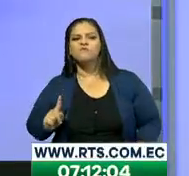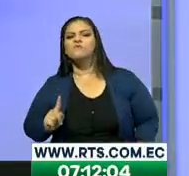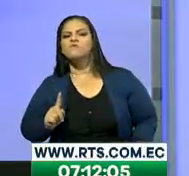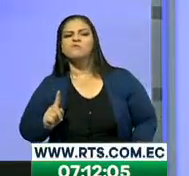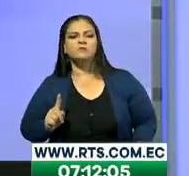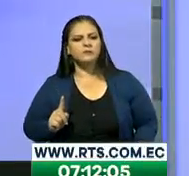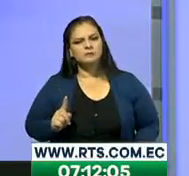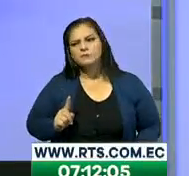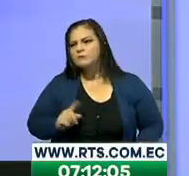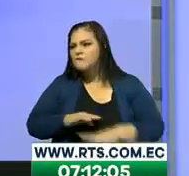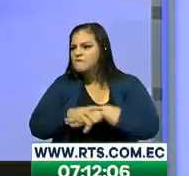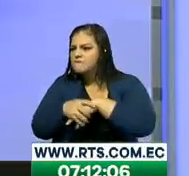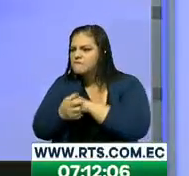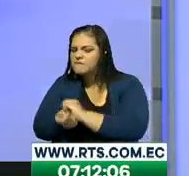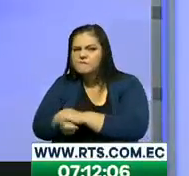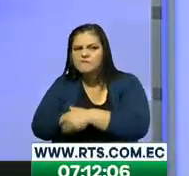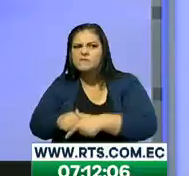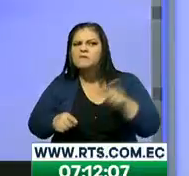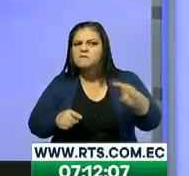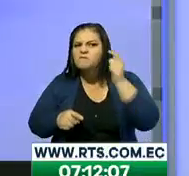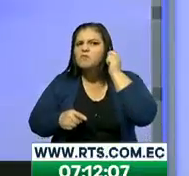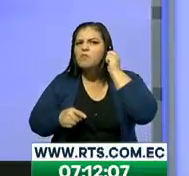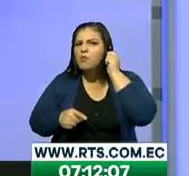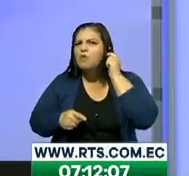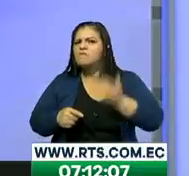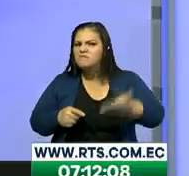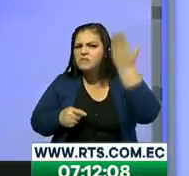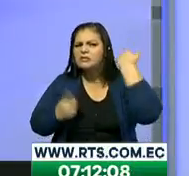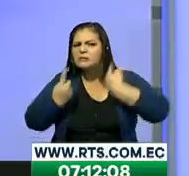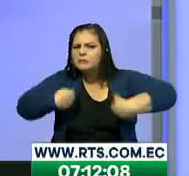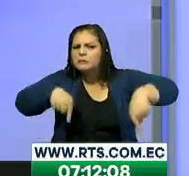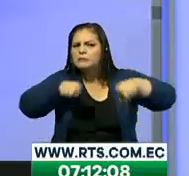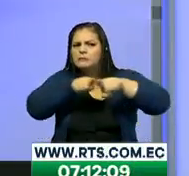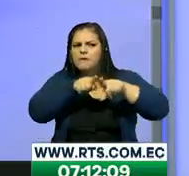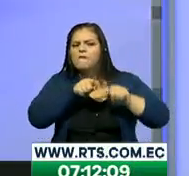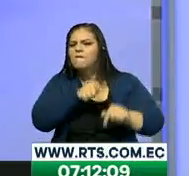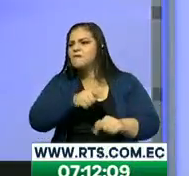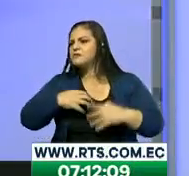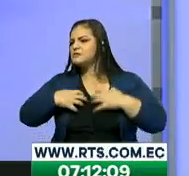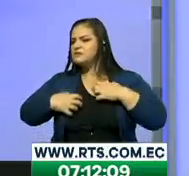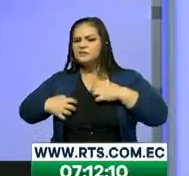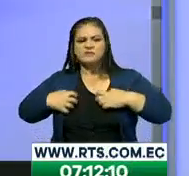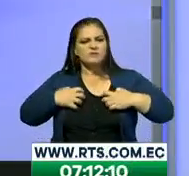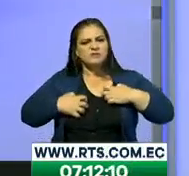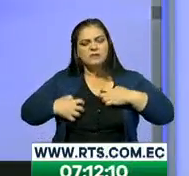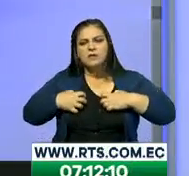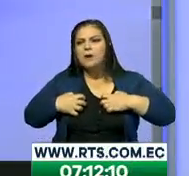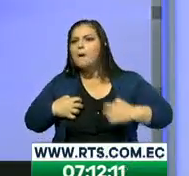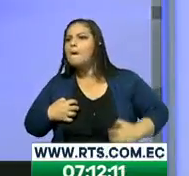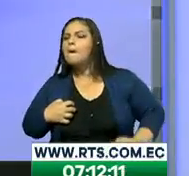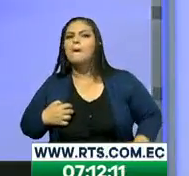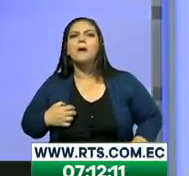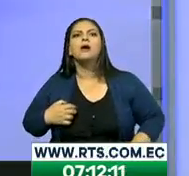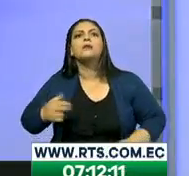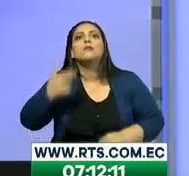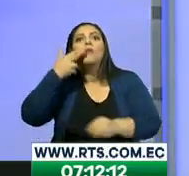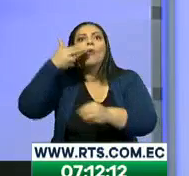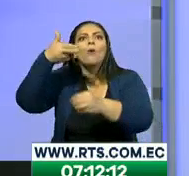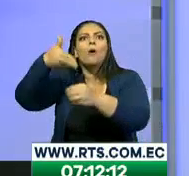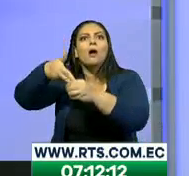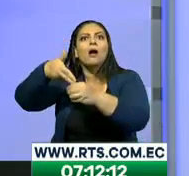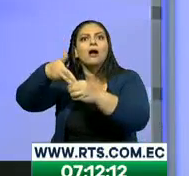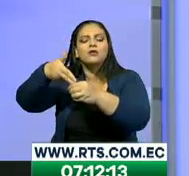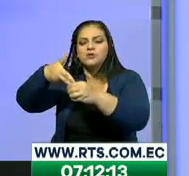vídeo que está en manos de la policía revela el lugar donde el sujeto que es buscado por la justicia consiguió el combustible